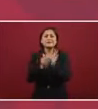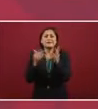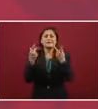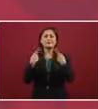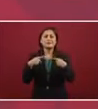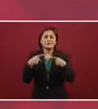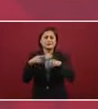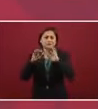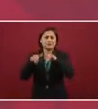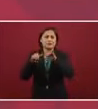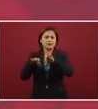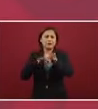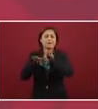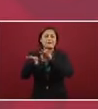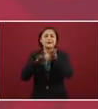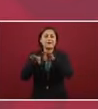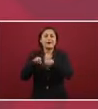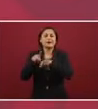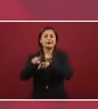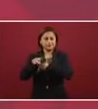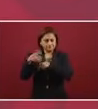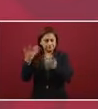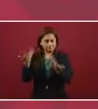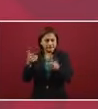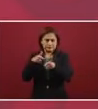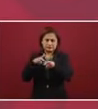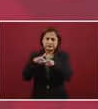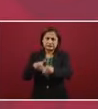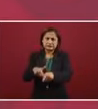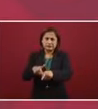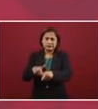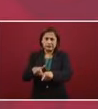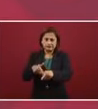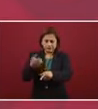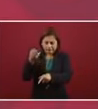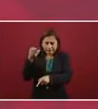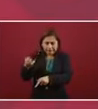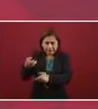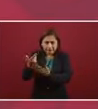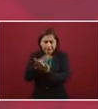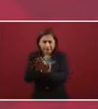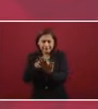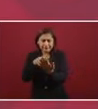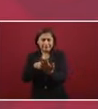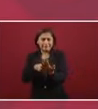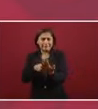permanentes. Esto nunca había sucedido.